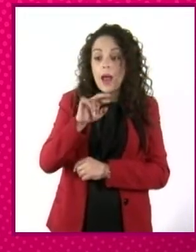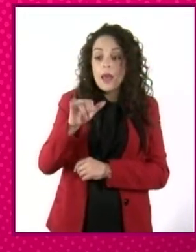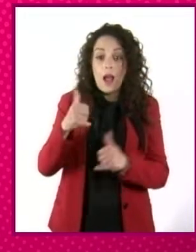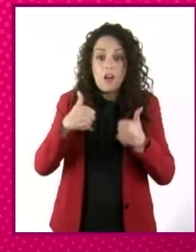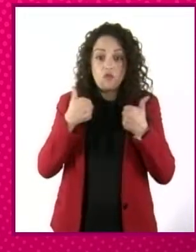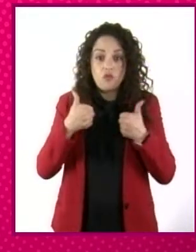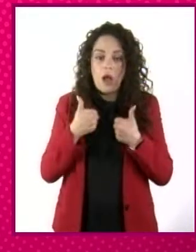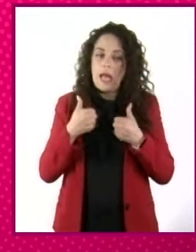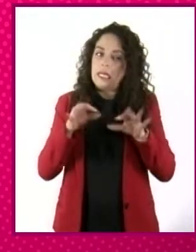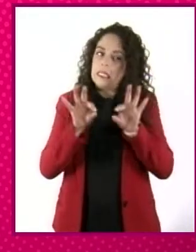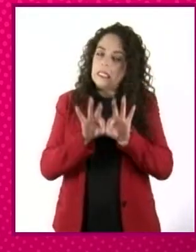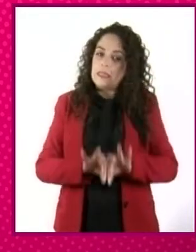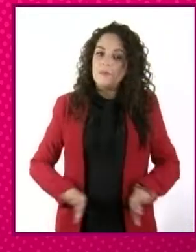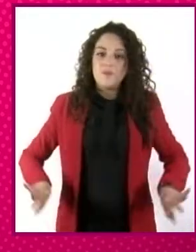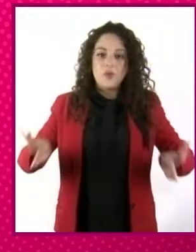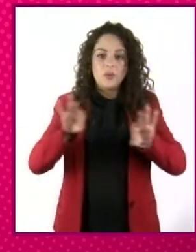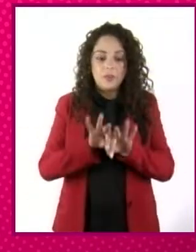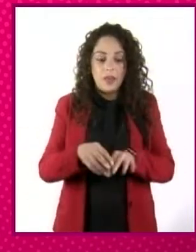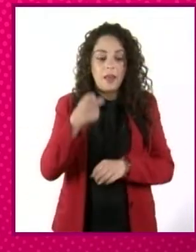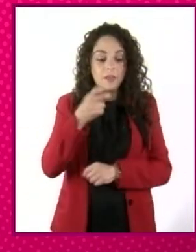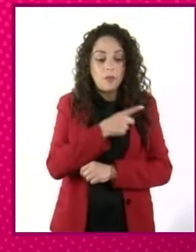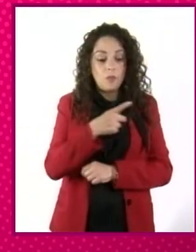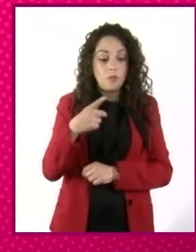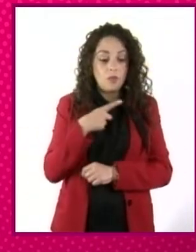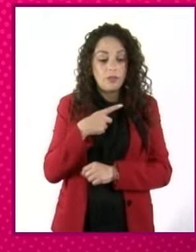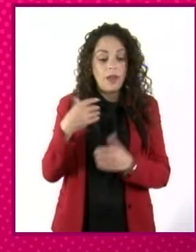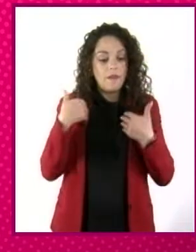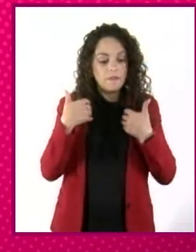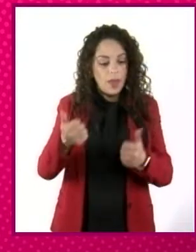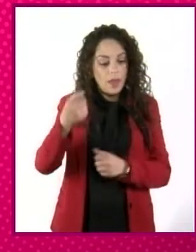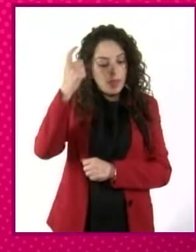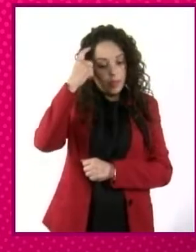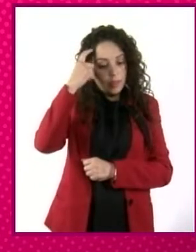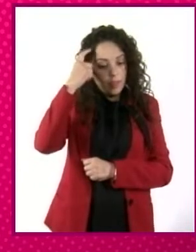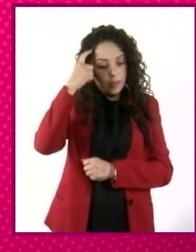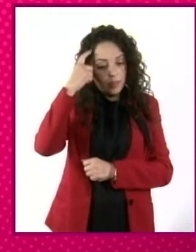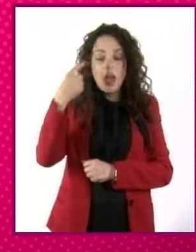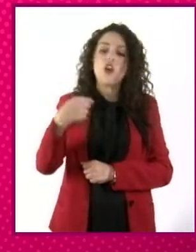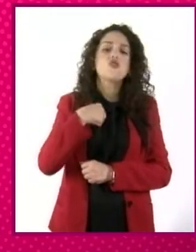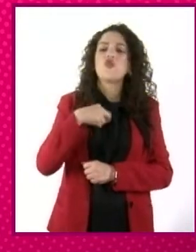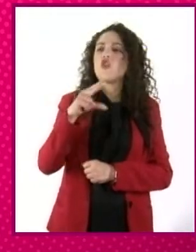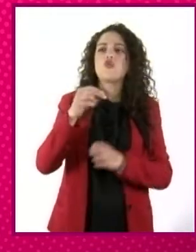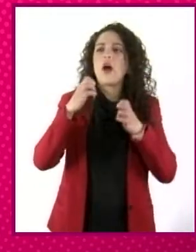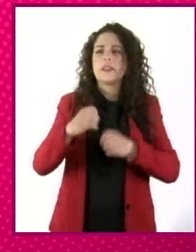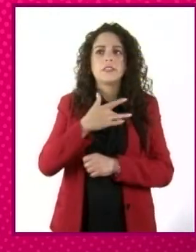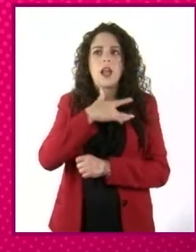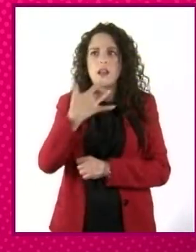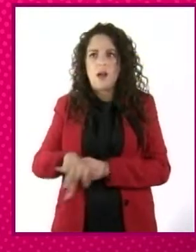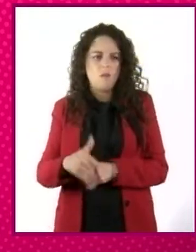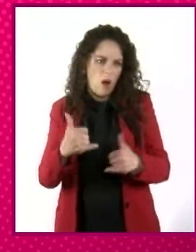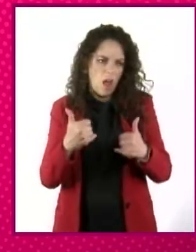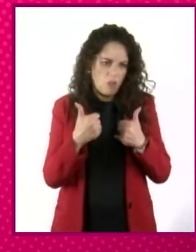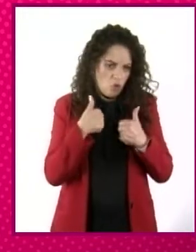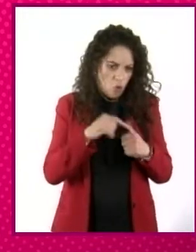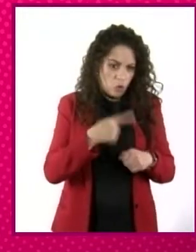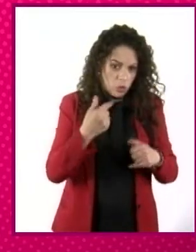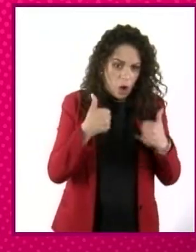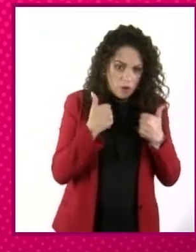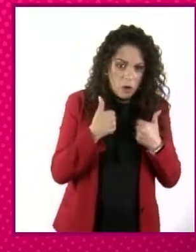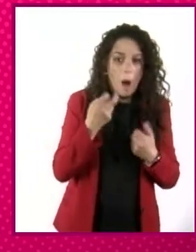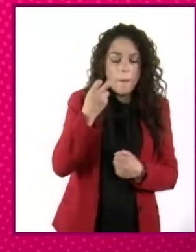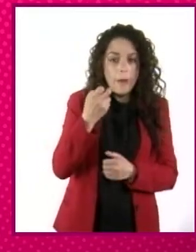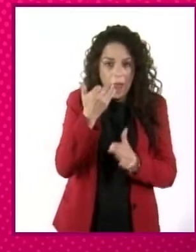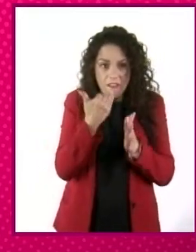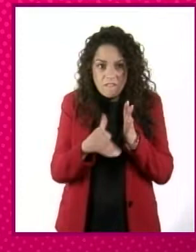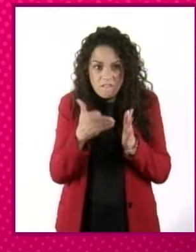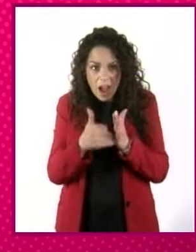importante tener claro que no porque no me enamore en la adolescencia voy a quedar con alguna carencia